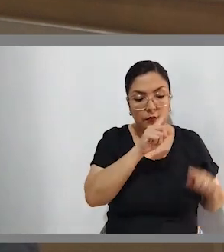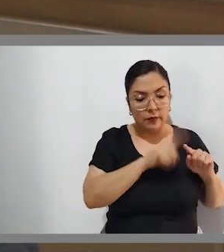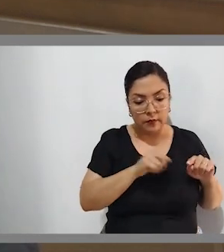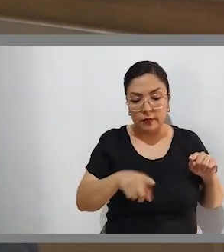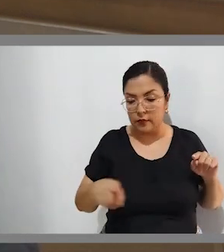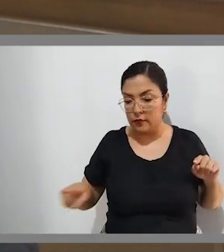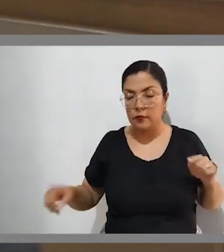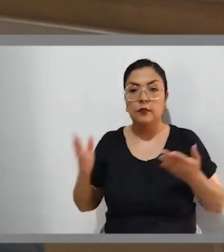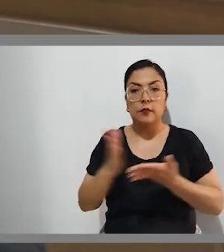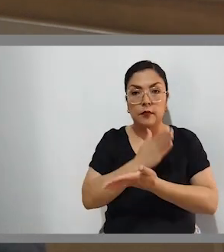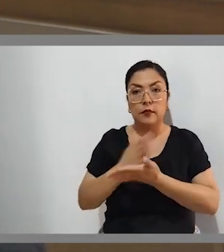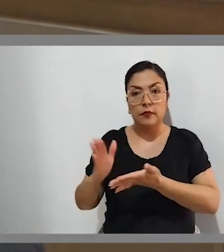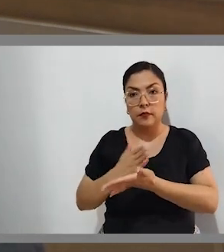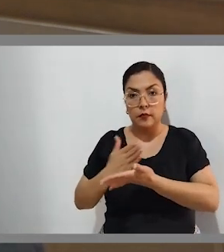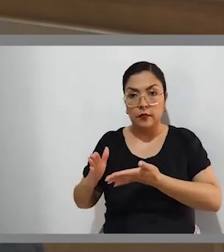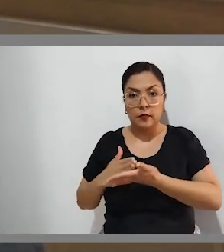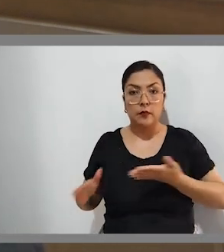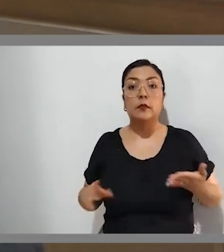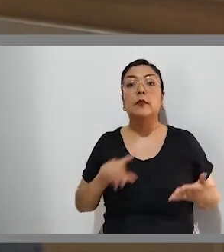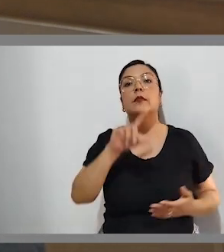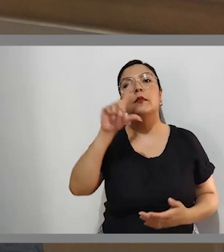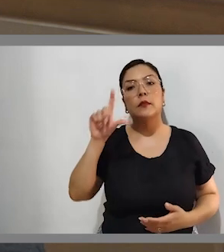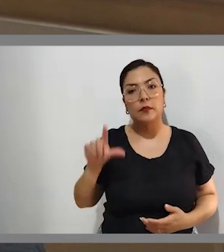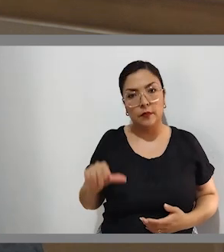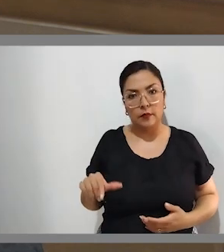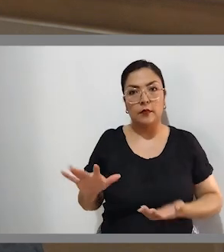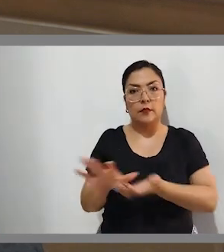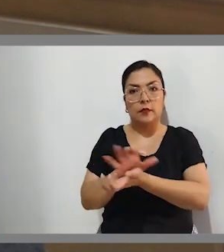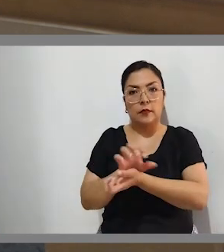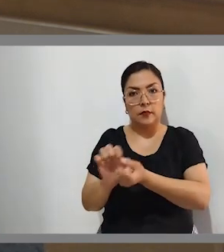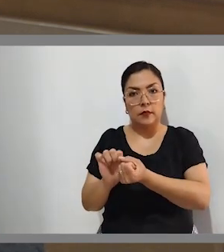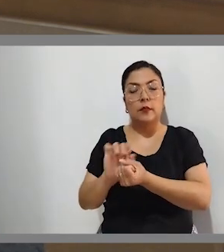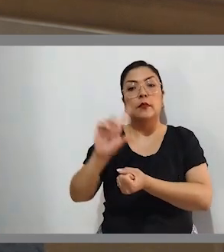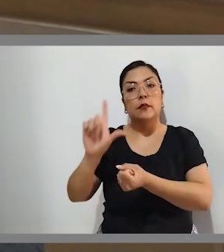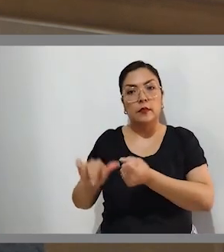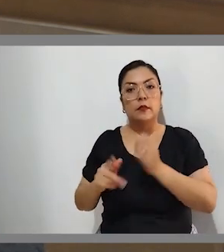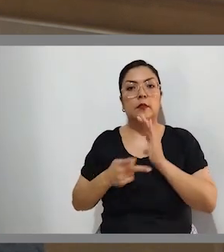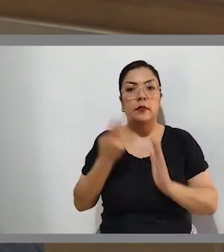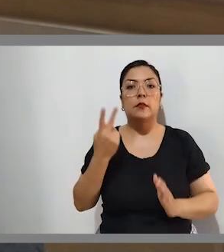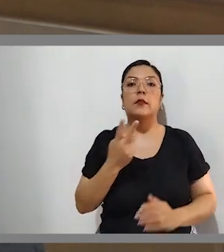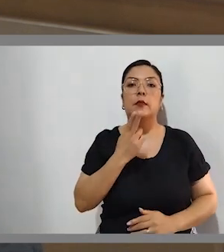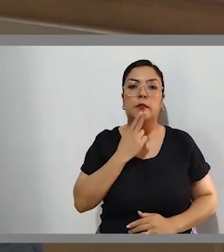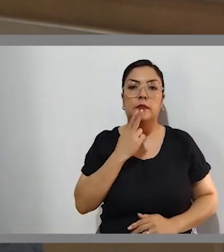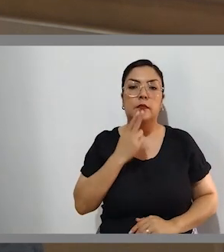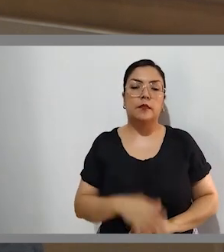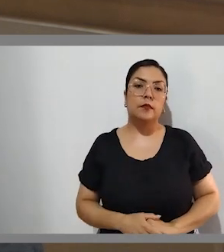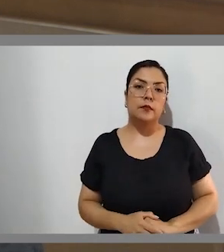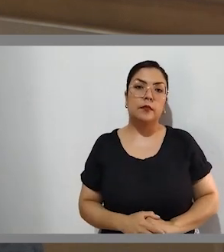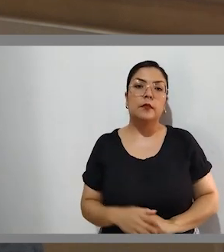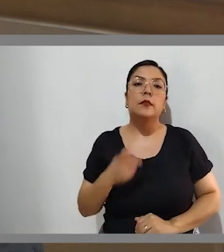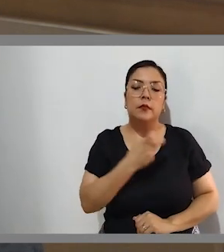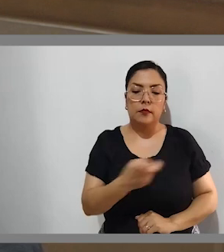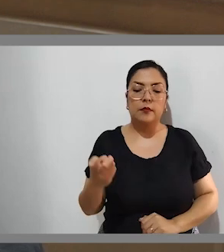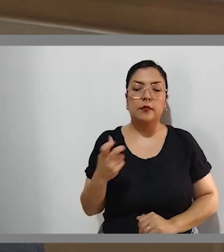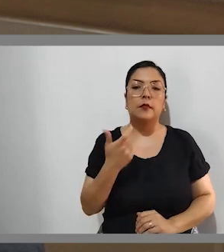se rehabilitan. Esto permite generar un ahorro considerable en las partidas destinadas